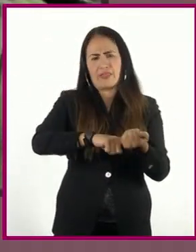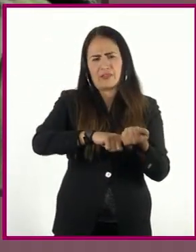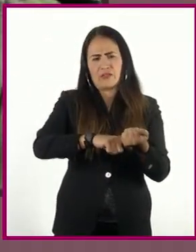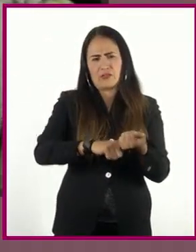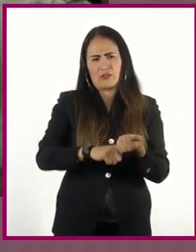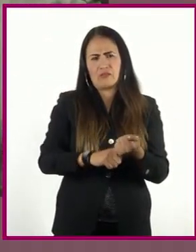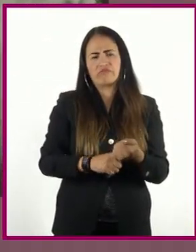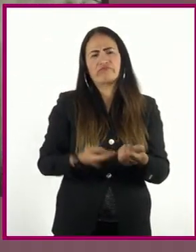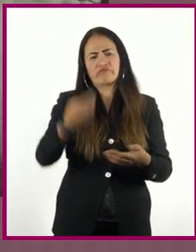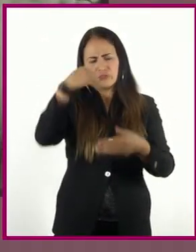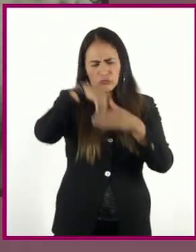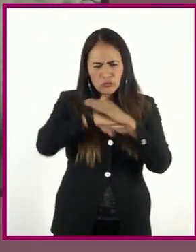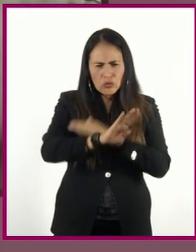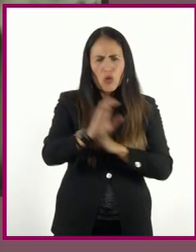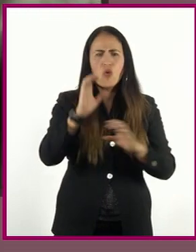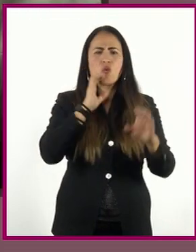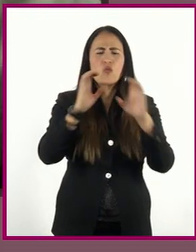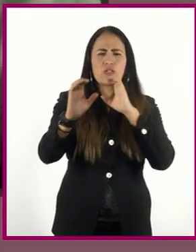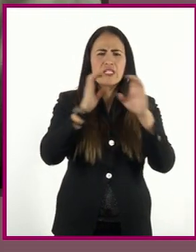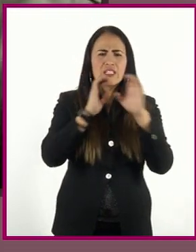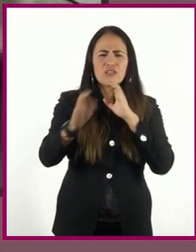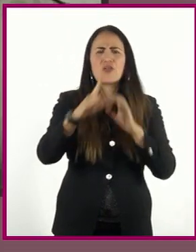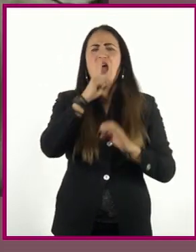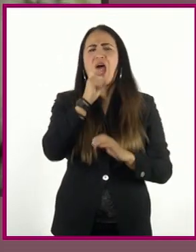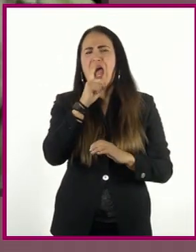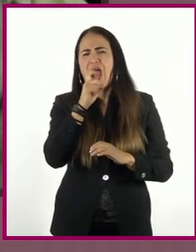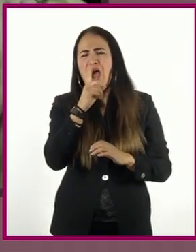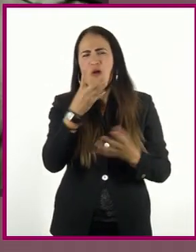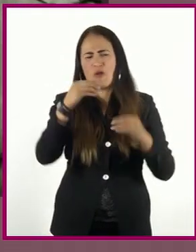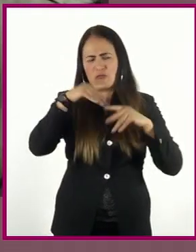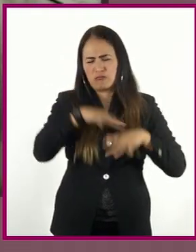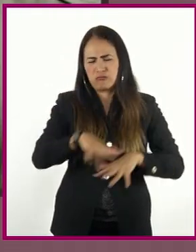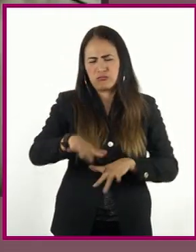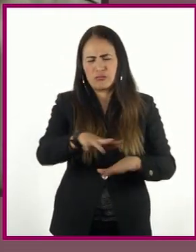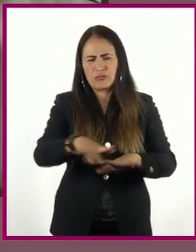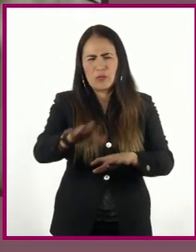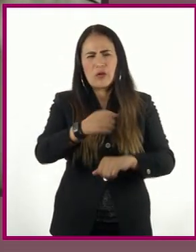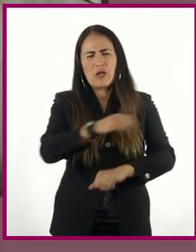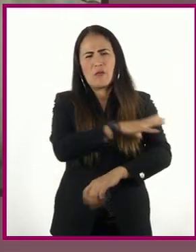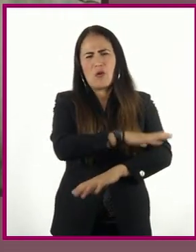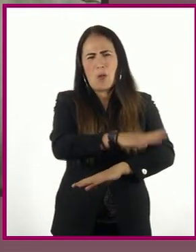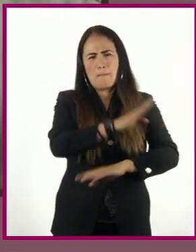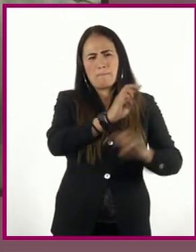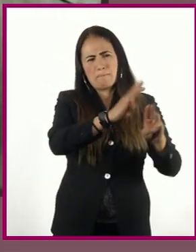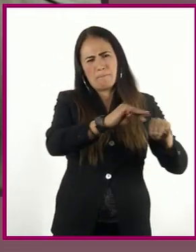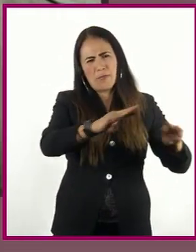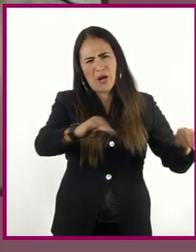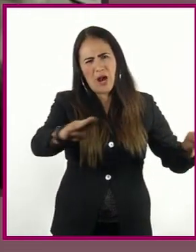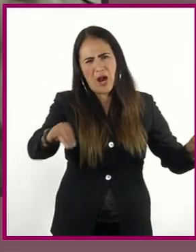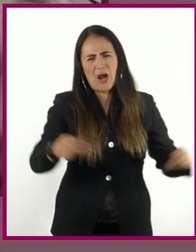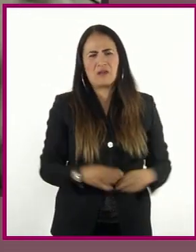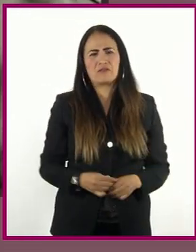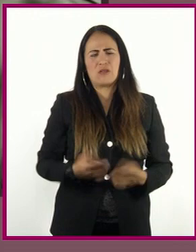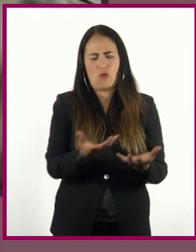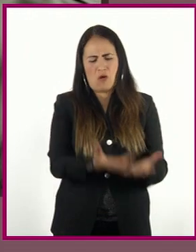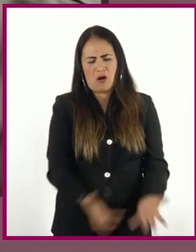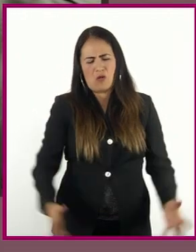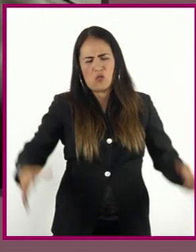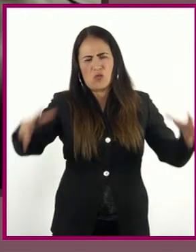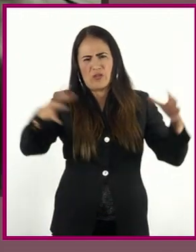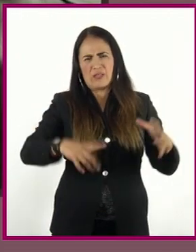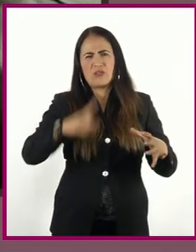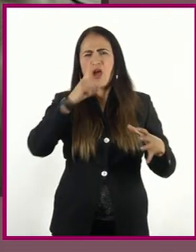una comunicación con los grandes afluentes, como si pudiera ser un brazo de mar, como si fuera una gran olla llena de